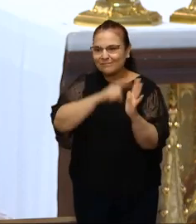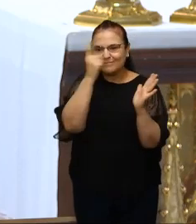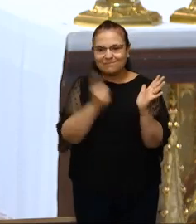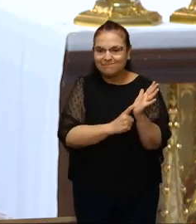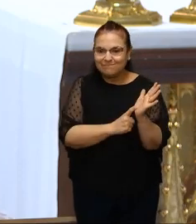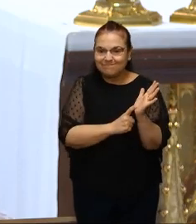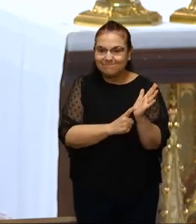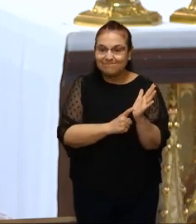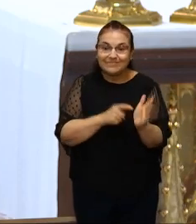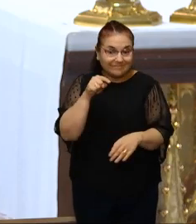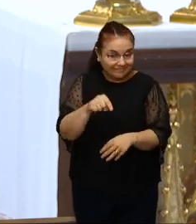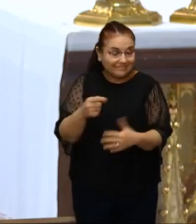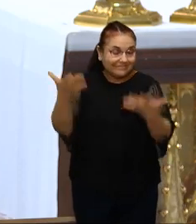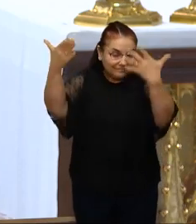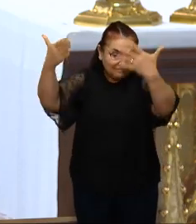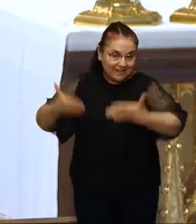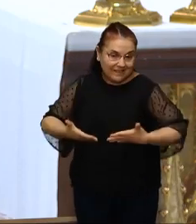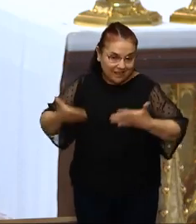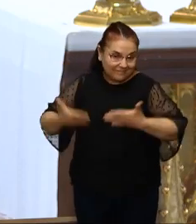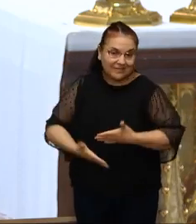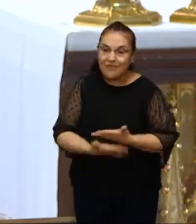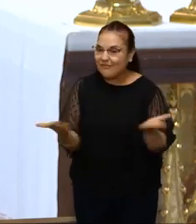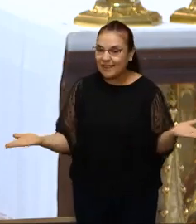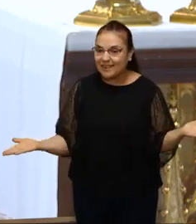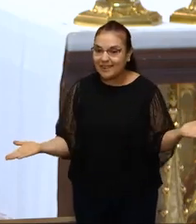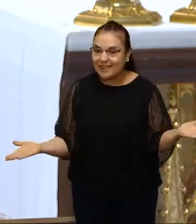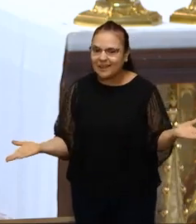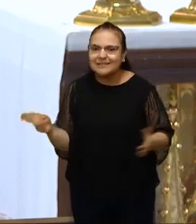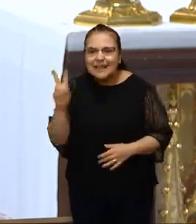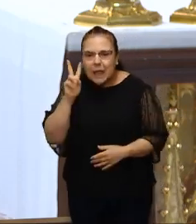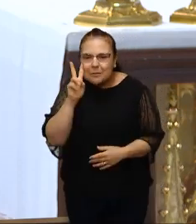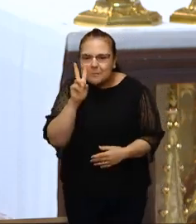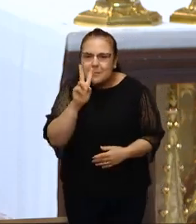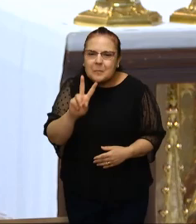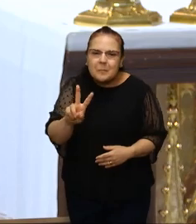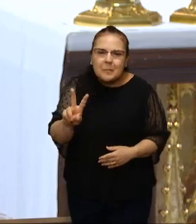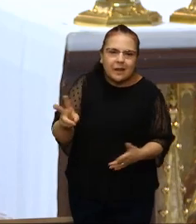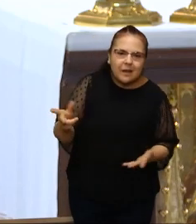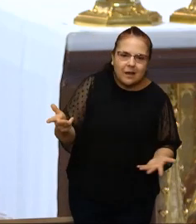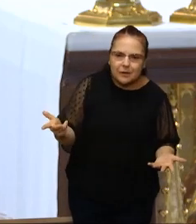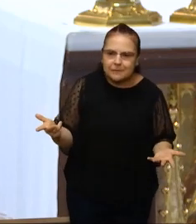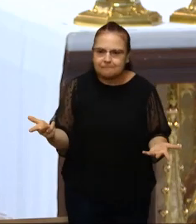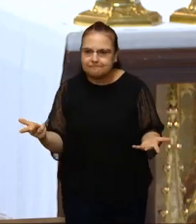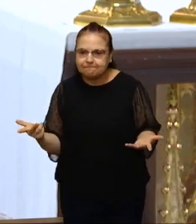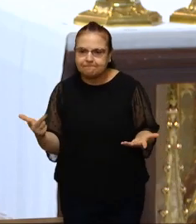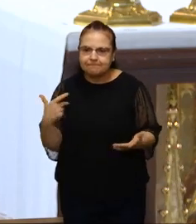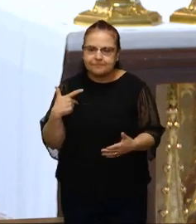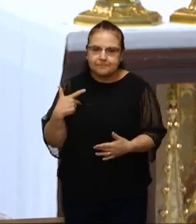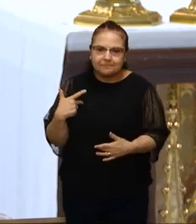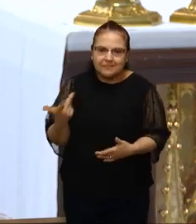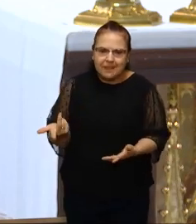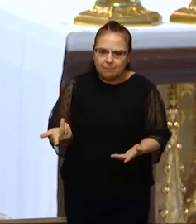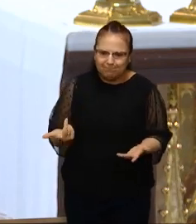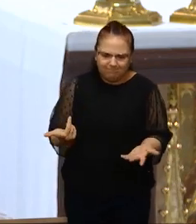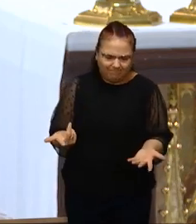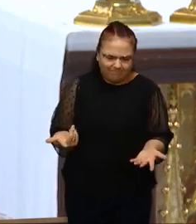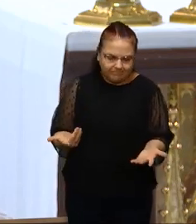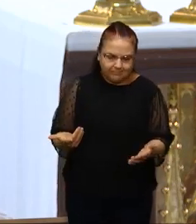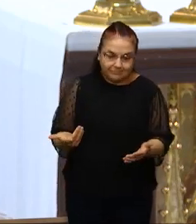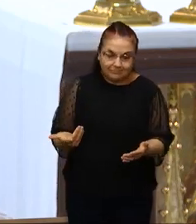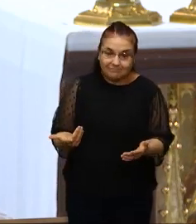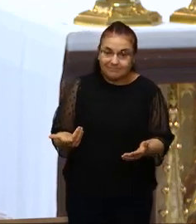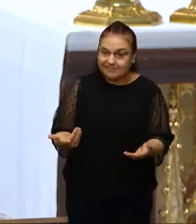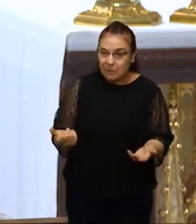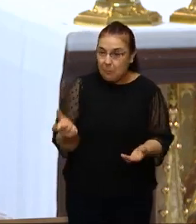Esto nos invita a esta confianza y a mirar más allá de los, digamos, de